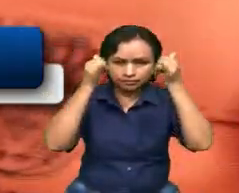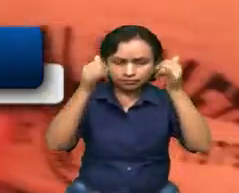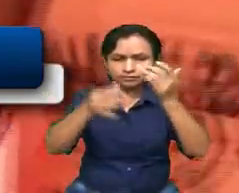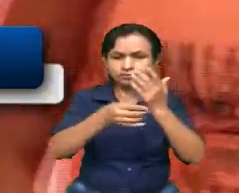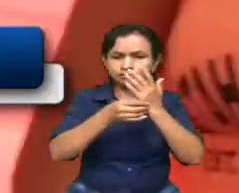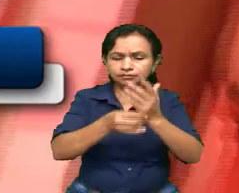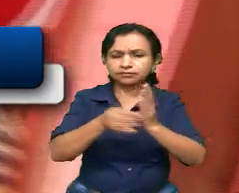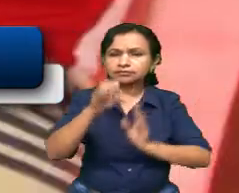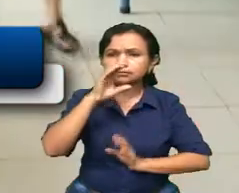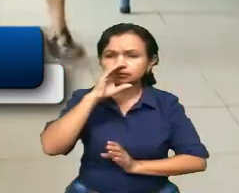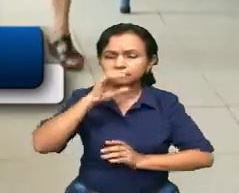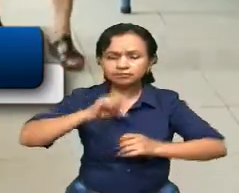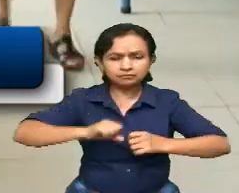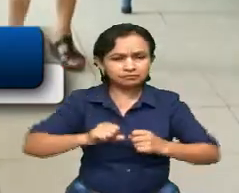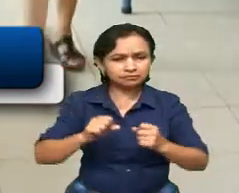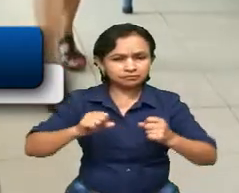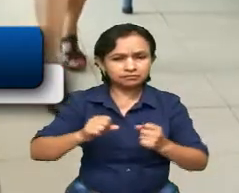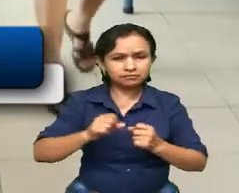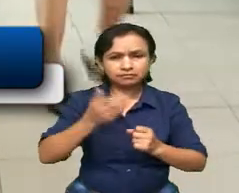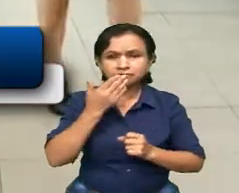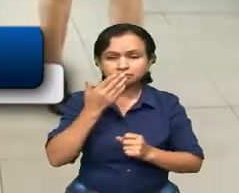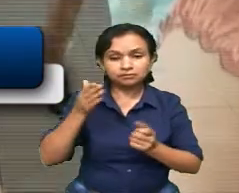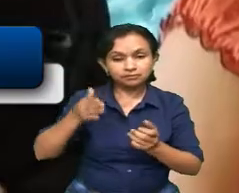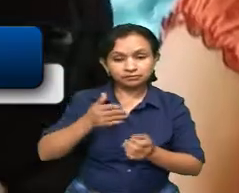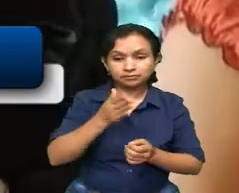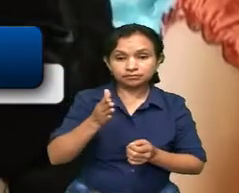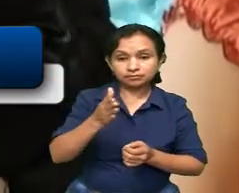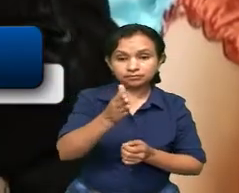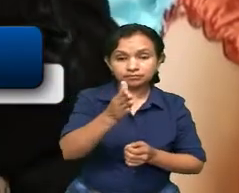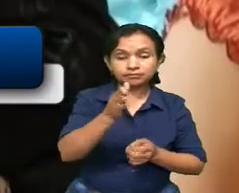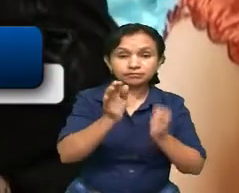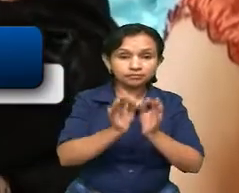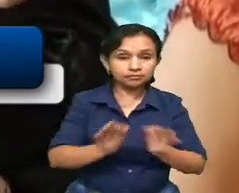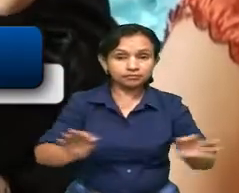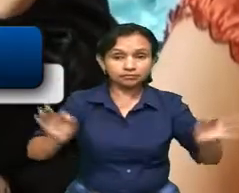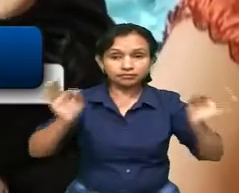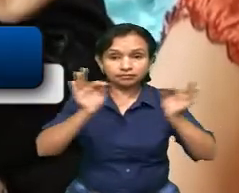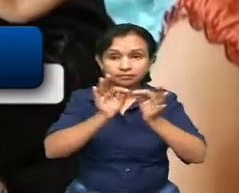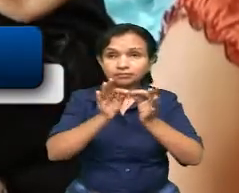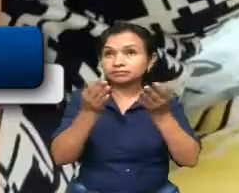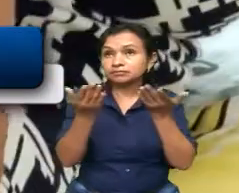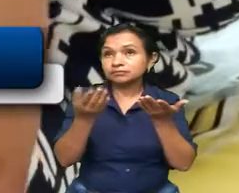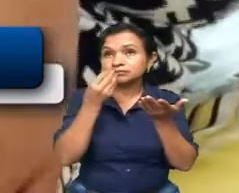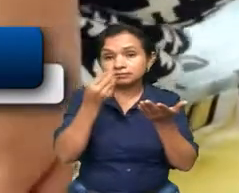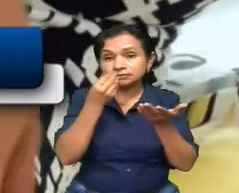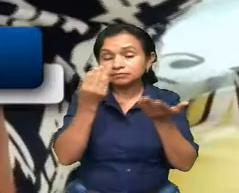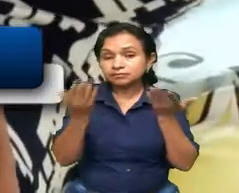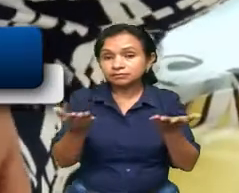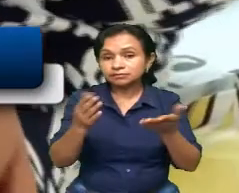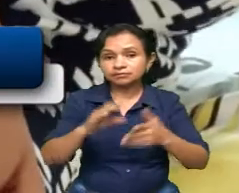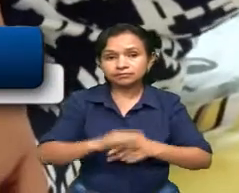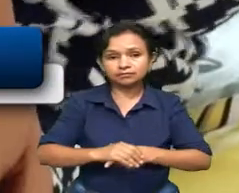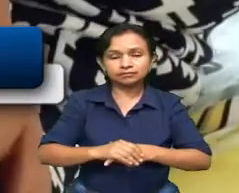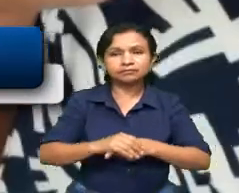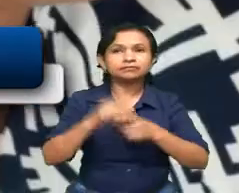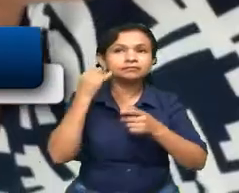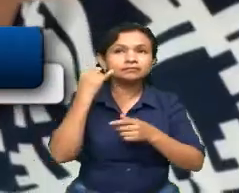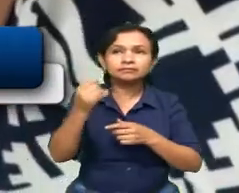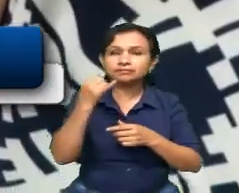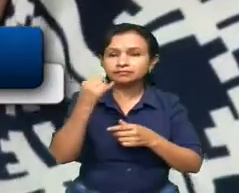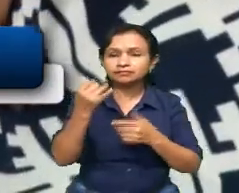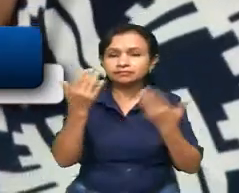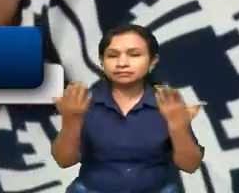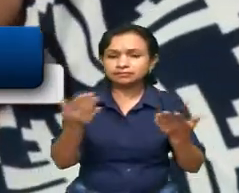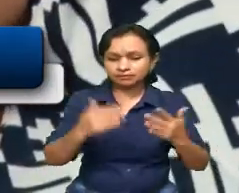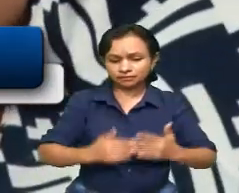de cerdo, pollo, el pescado, por ejemplo, que es fundamental? ¿Es fundamental en esta etapa del puerperio? Siempre, en el puerperio, en